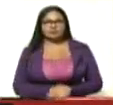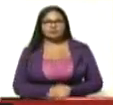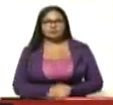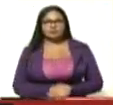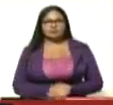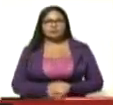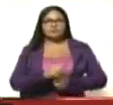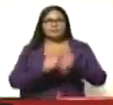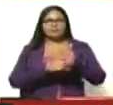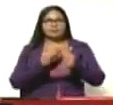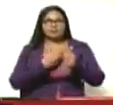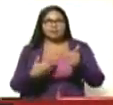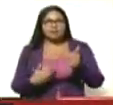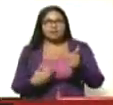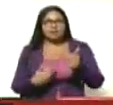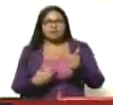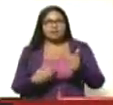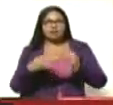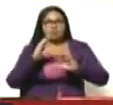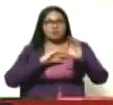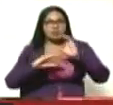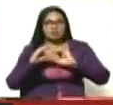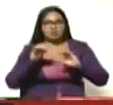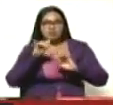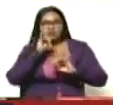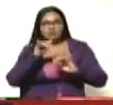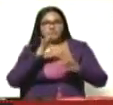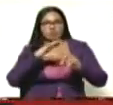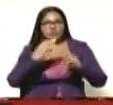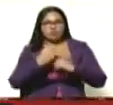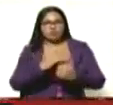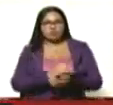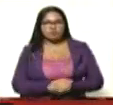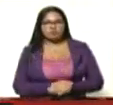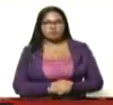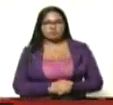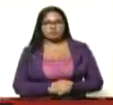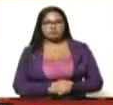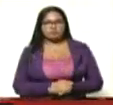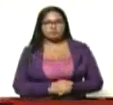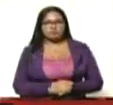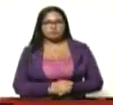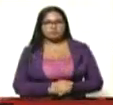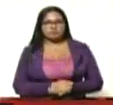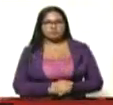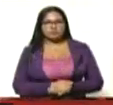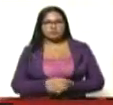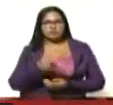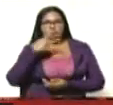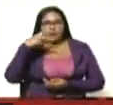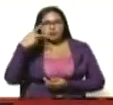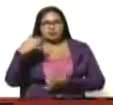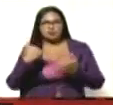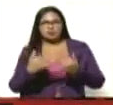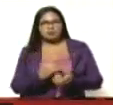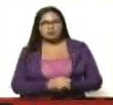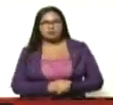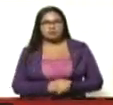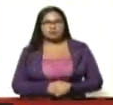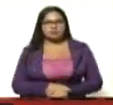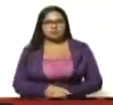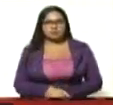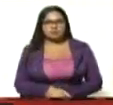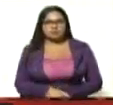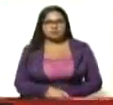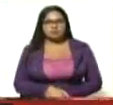Vicepresidente Freddy Ñáñez, vicepresidente de Comunicación, Cultura y Turismo, poeta además, que ha sido motor